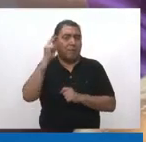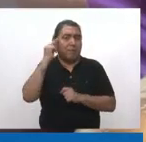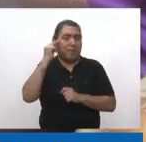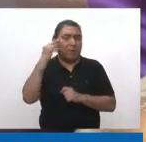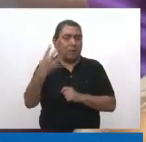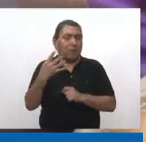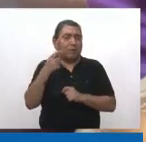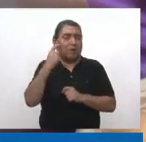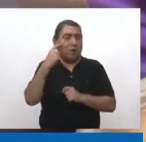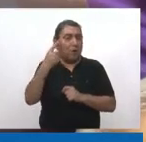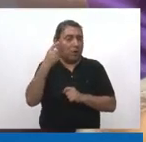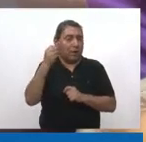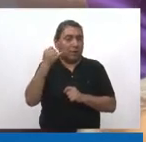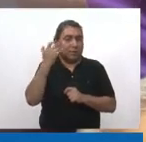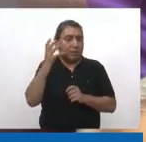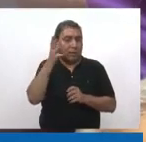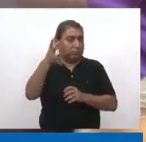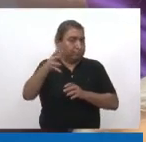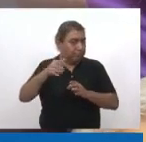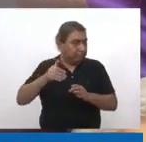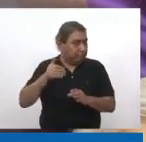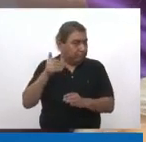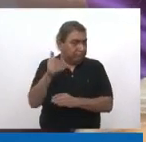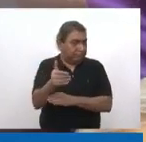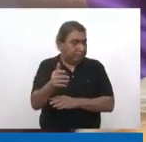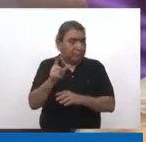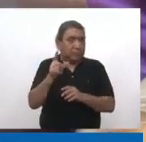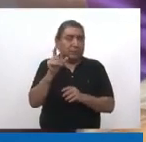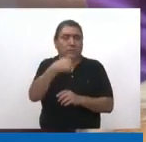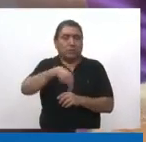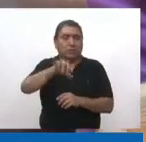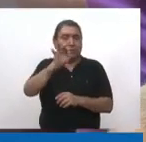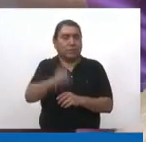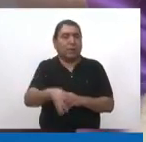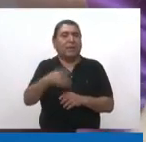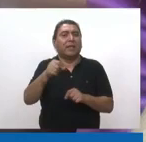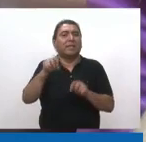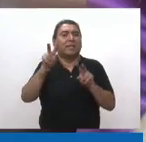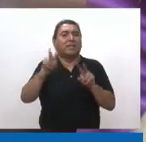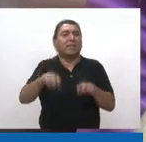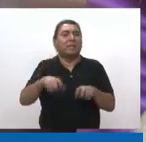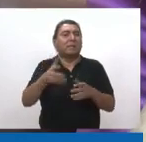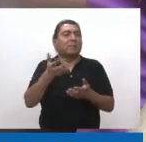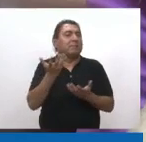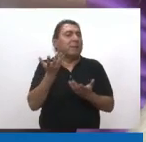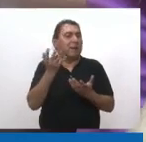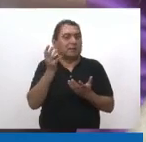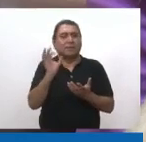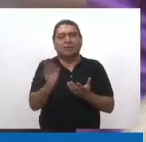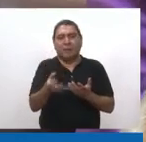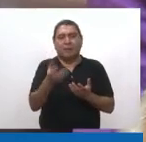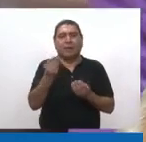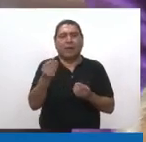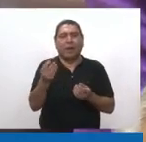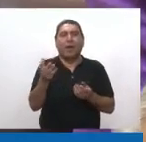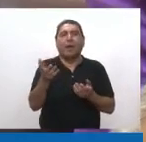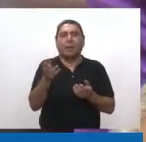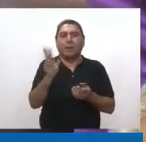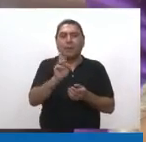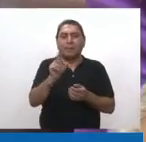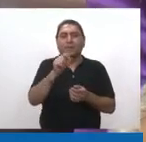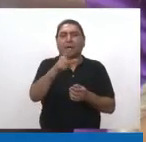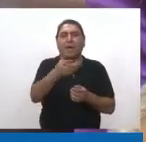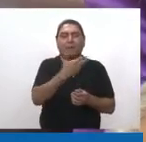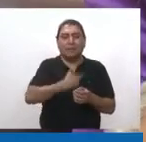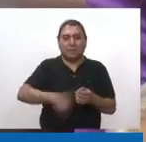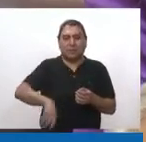exacerbó. Y bueno, ya casi todos saben de qué se trata este instituto. Habilita al presidente a emitir disposiciones de